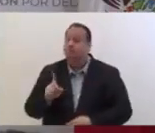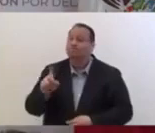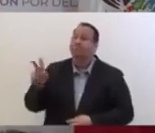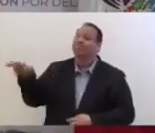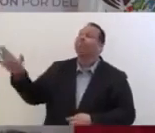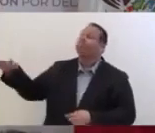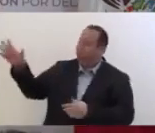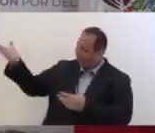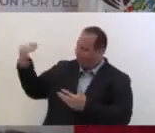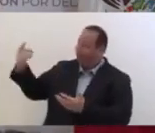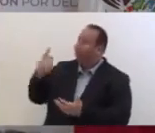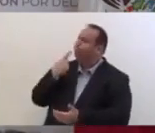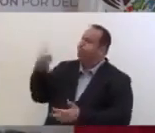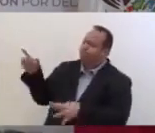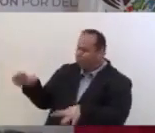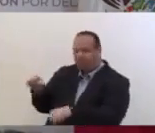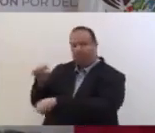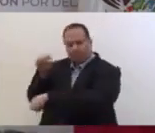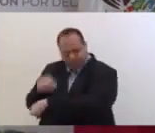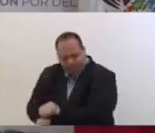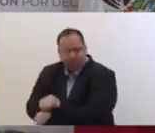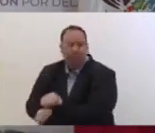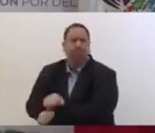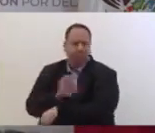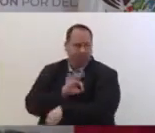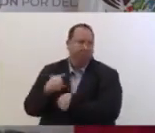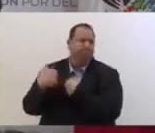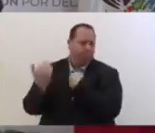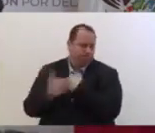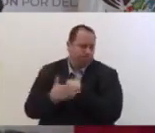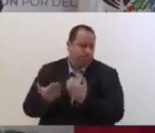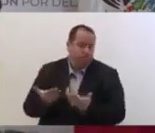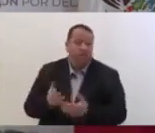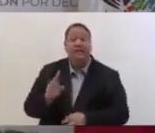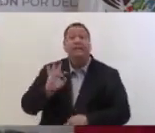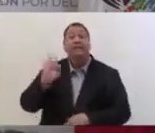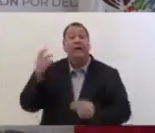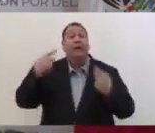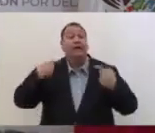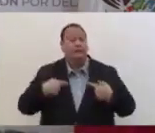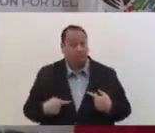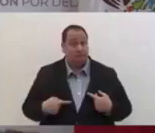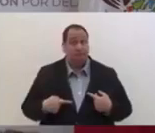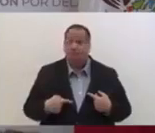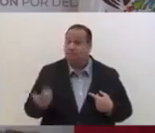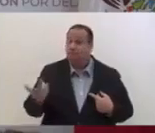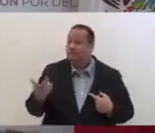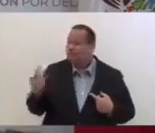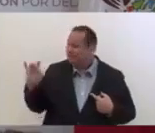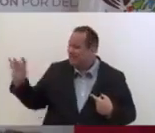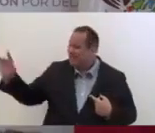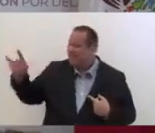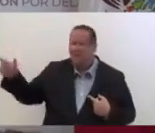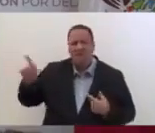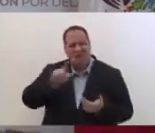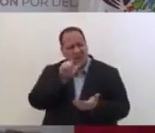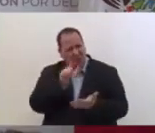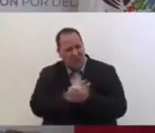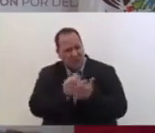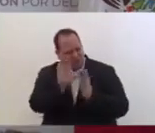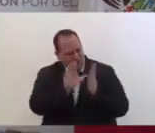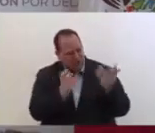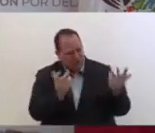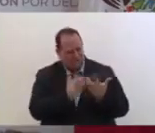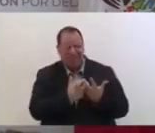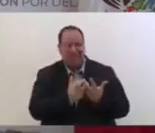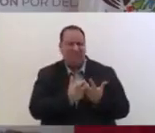objeto de solicitársele una orden de aprehensión. Sería el siguiente punto. Si alguien cuenta dentro de los publicados con alguna situación jurídica o constitucional